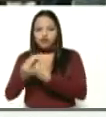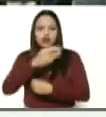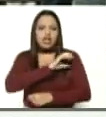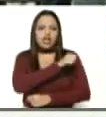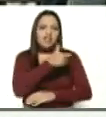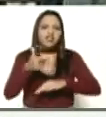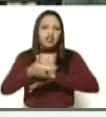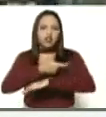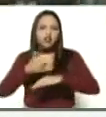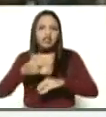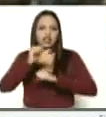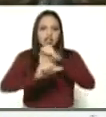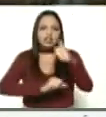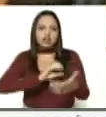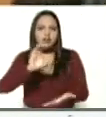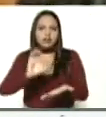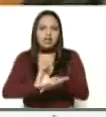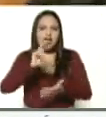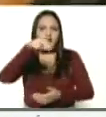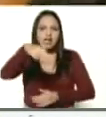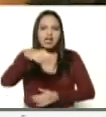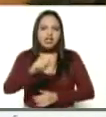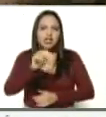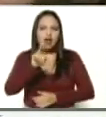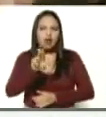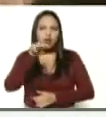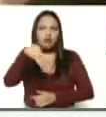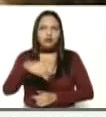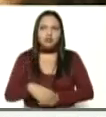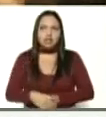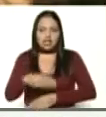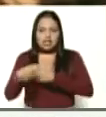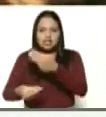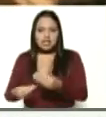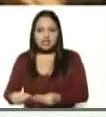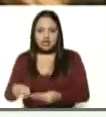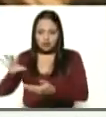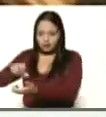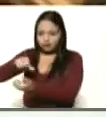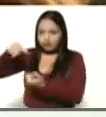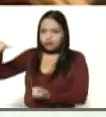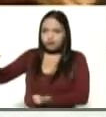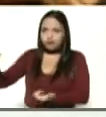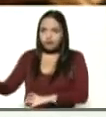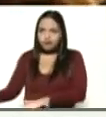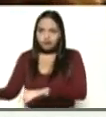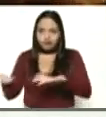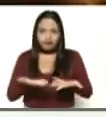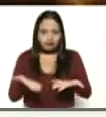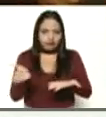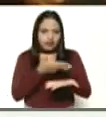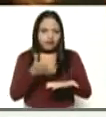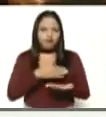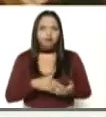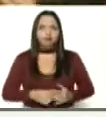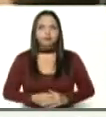de gobierno de Distrito Capital, Nahum Fernández, realizan la apertura de esta arca.